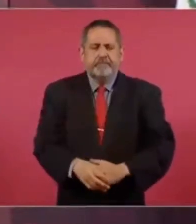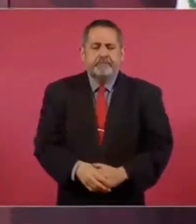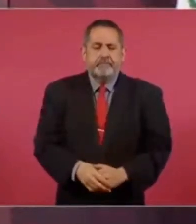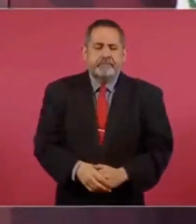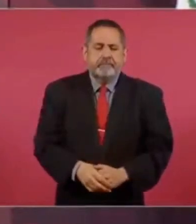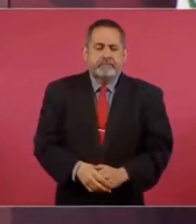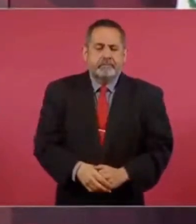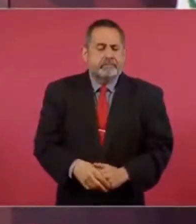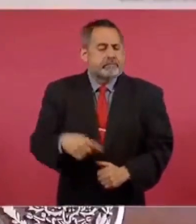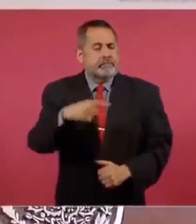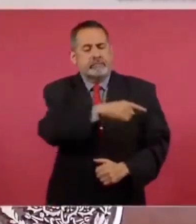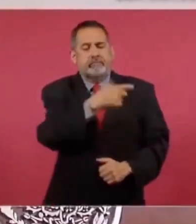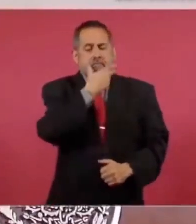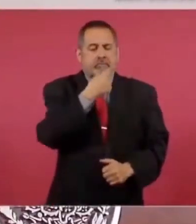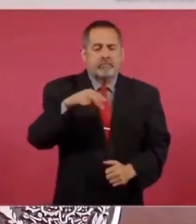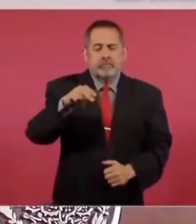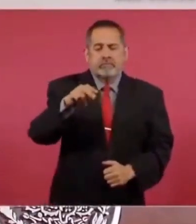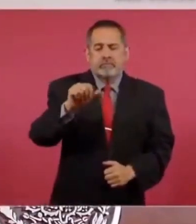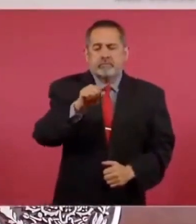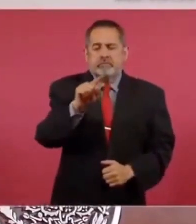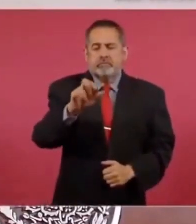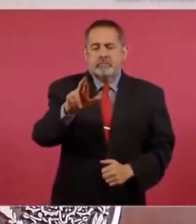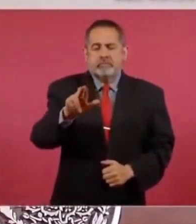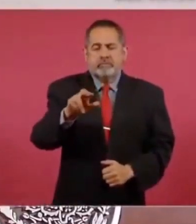de Nazar Haro,